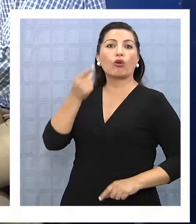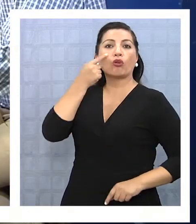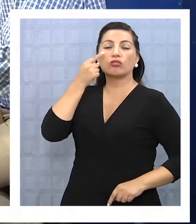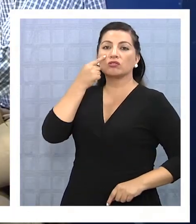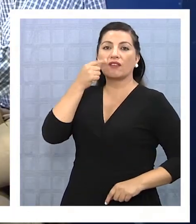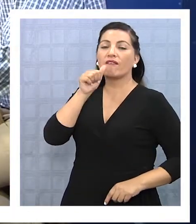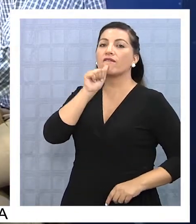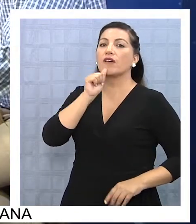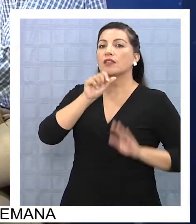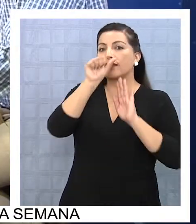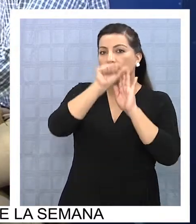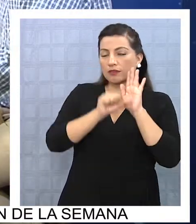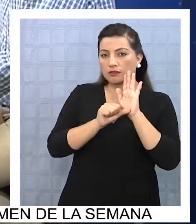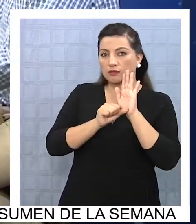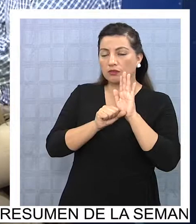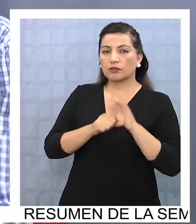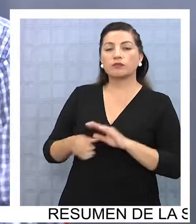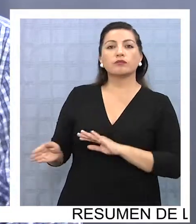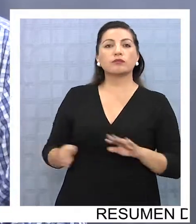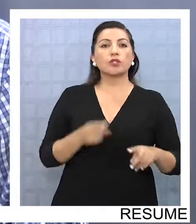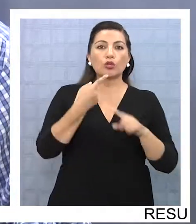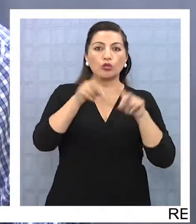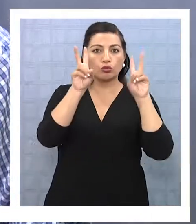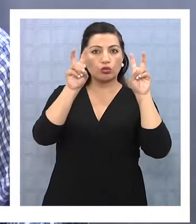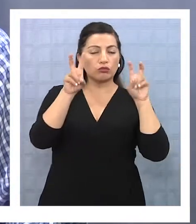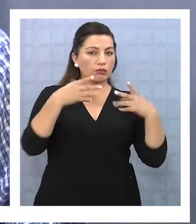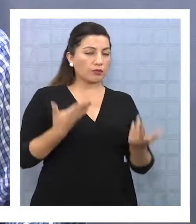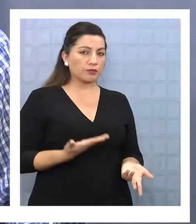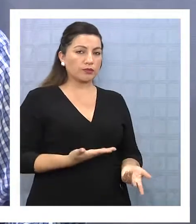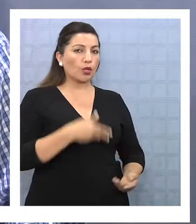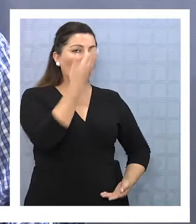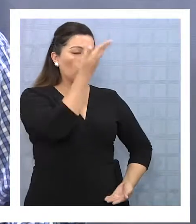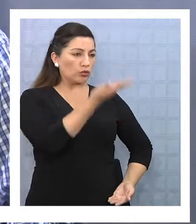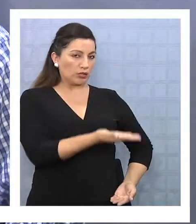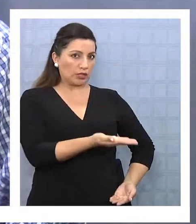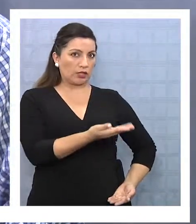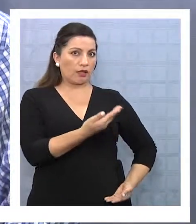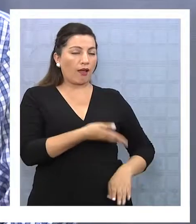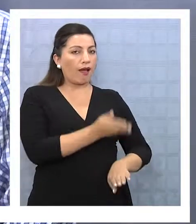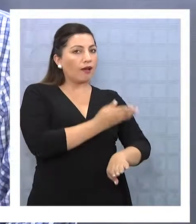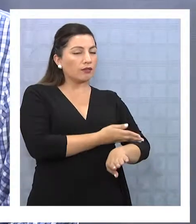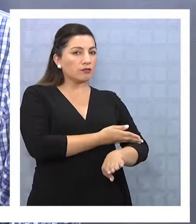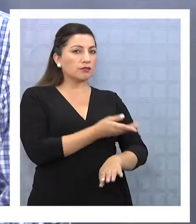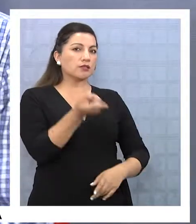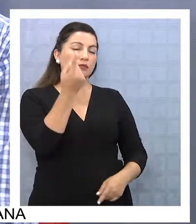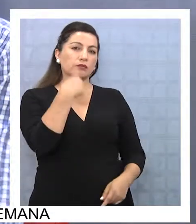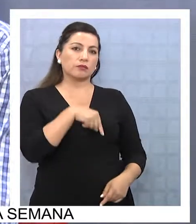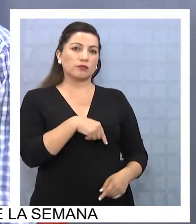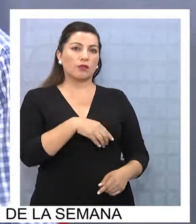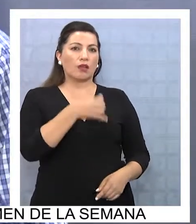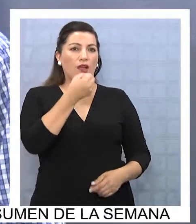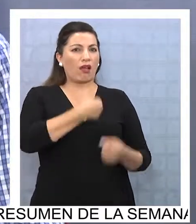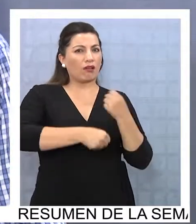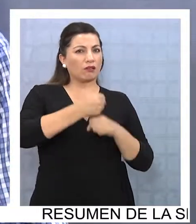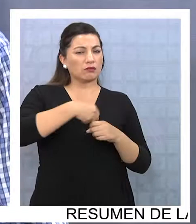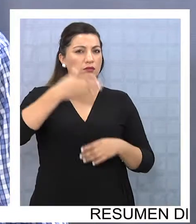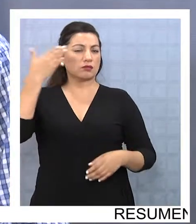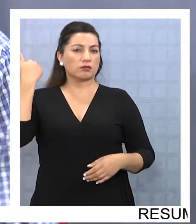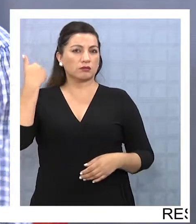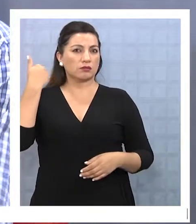los antecedentes y las razones. Yeah. Vamos a otro tema. Usted cuando estuvo acá, ¿cierto?, hace ya hartos años, cuando